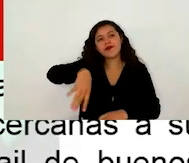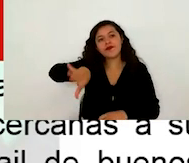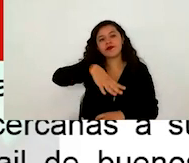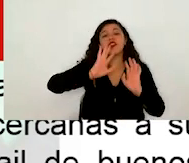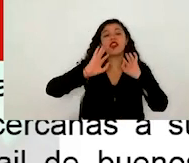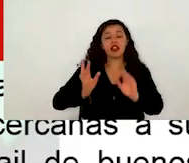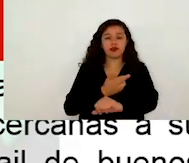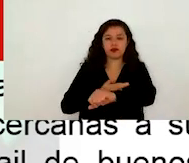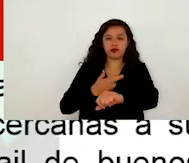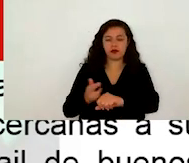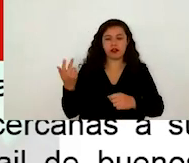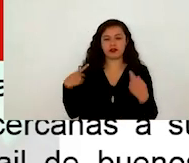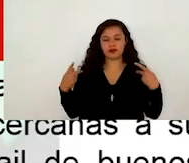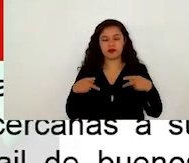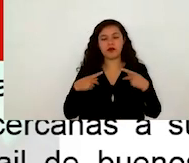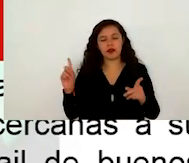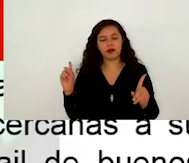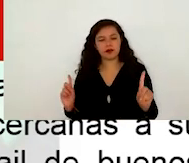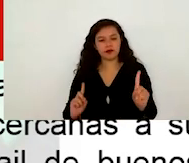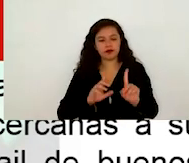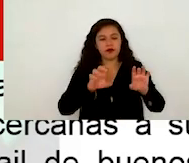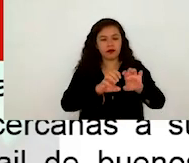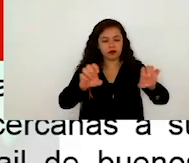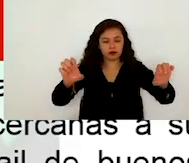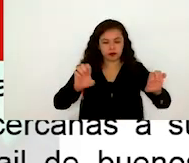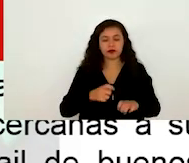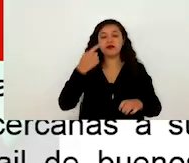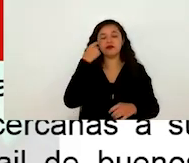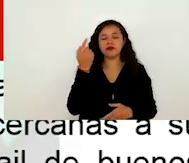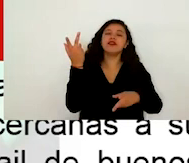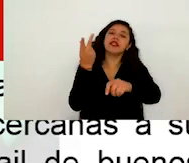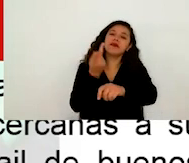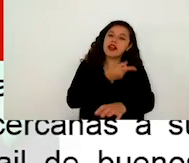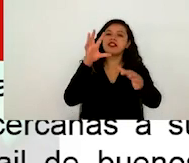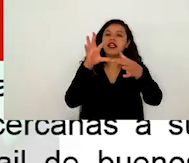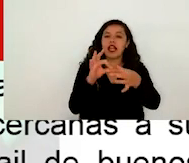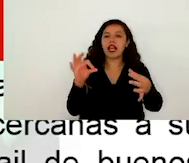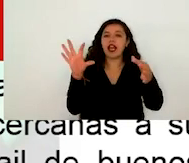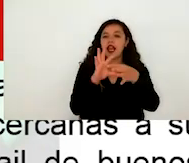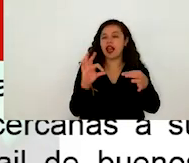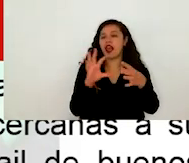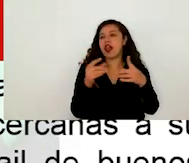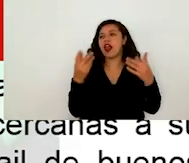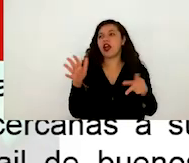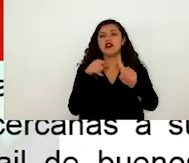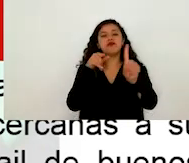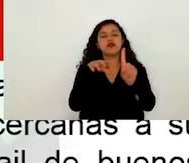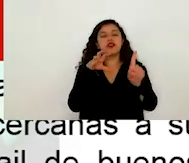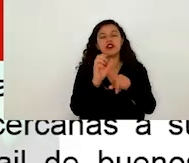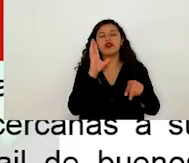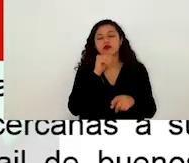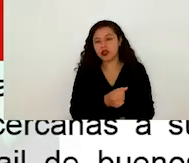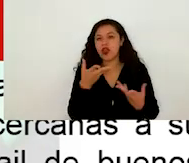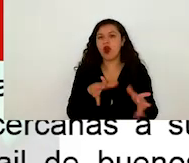solución acceder a este tipo de trabajo para saber qué es lo que estaba sucediendo porque no se cumple el objetivo porque no cumplimos